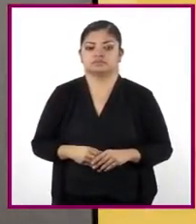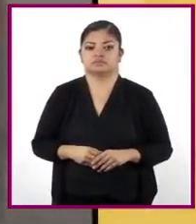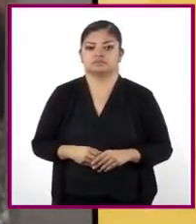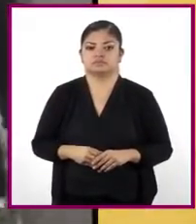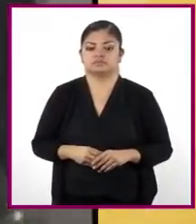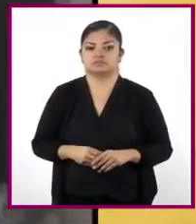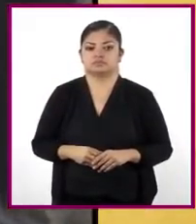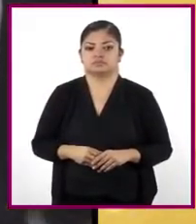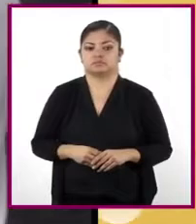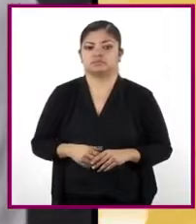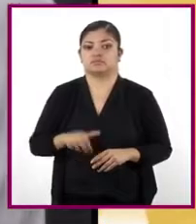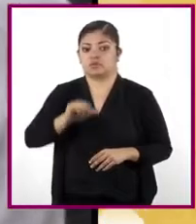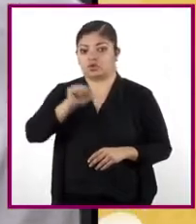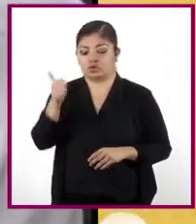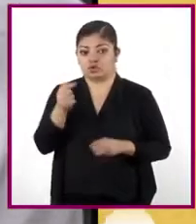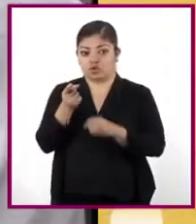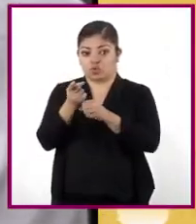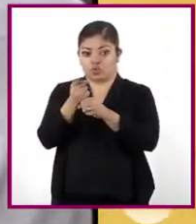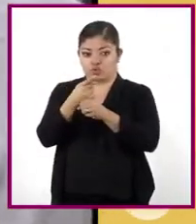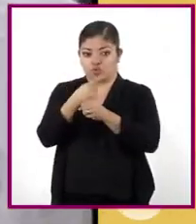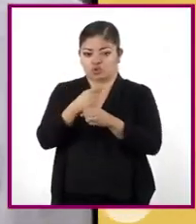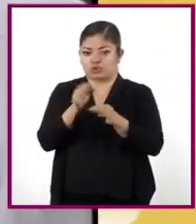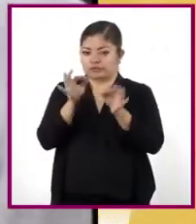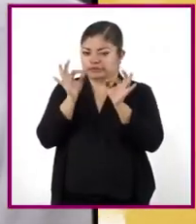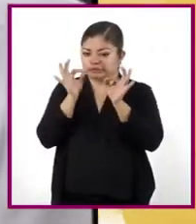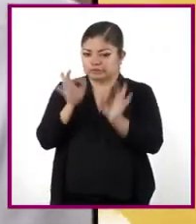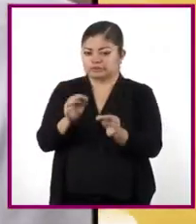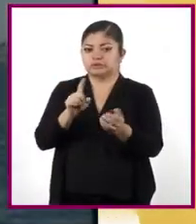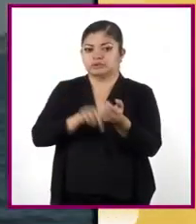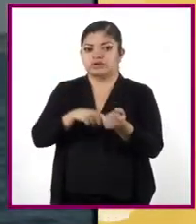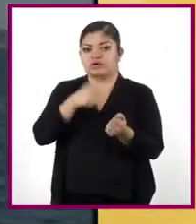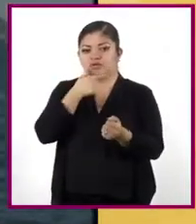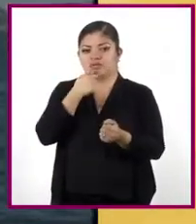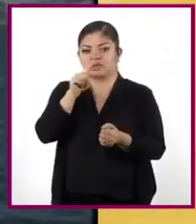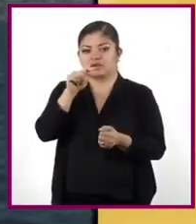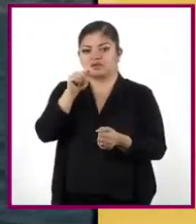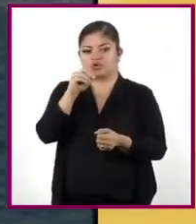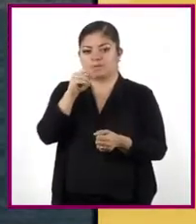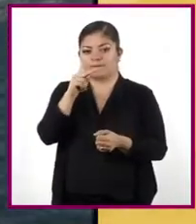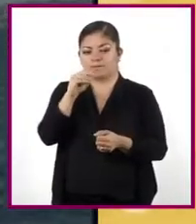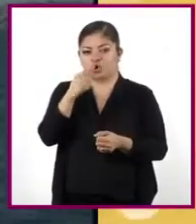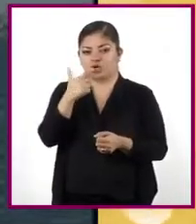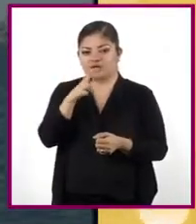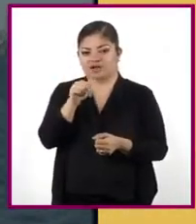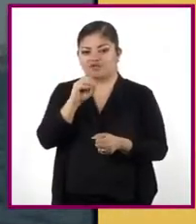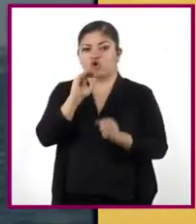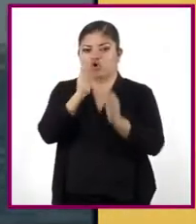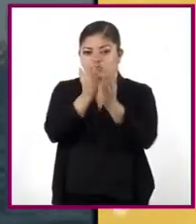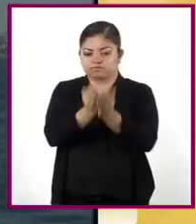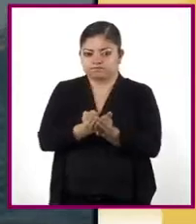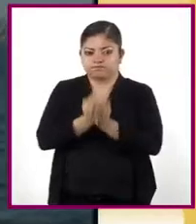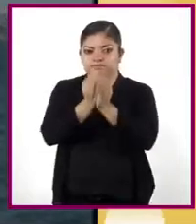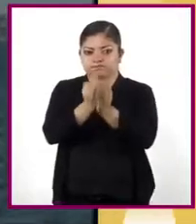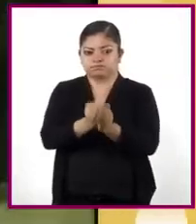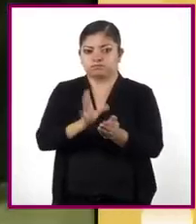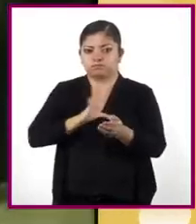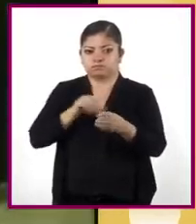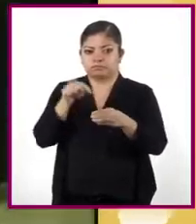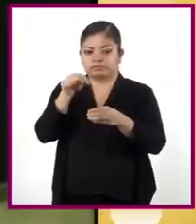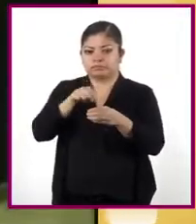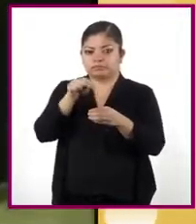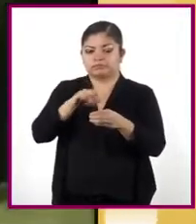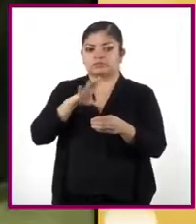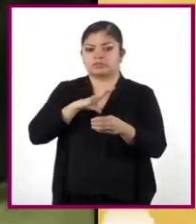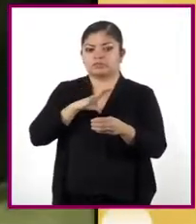Por otra parte, las brújulas de precisión utilizadas por topógrafos o navegantes tienen cojinetes de zafiro en